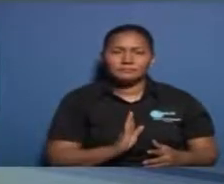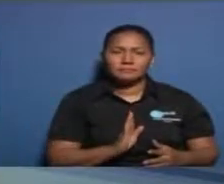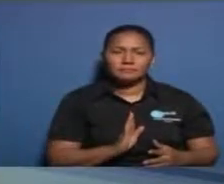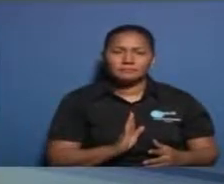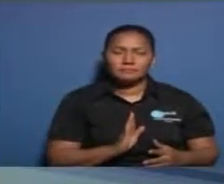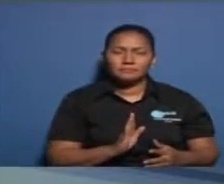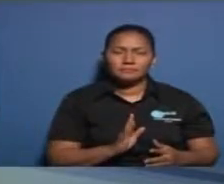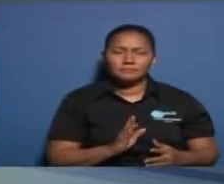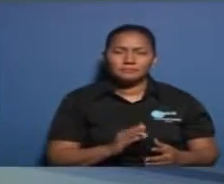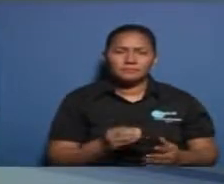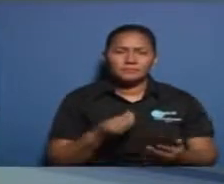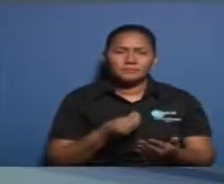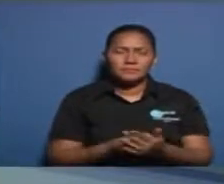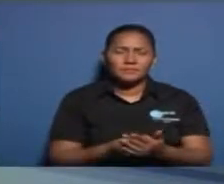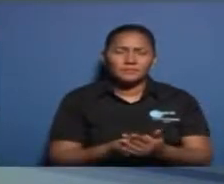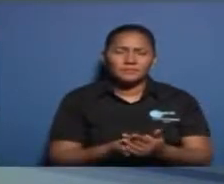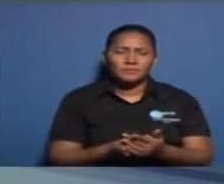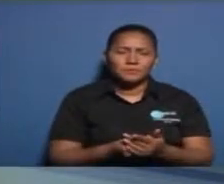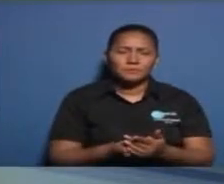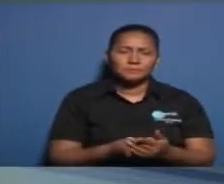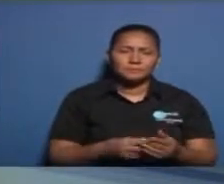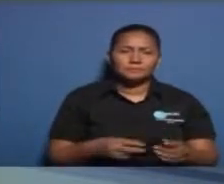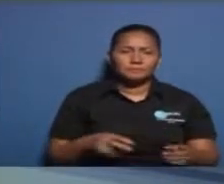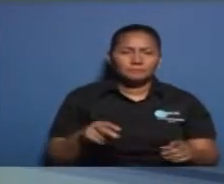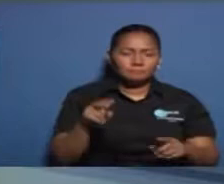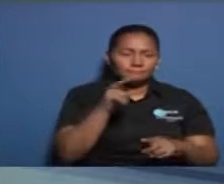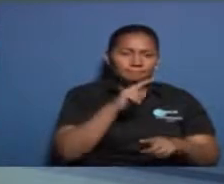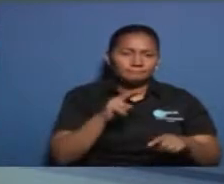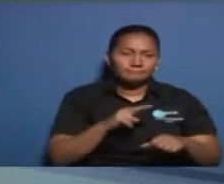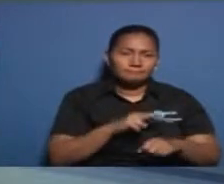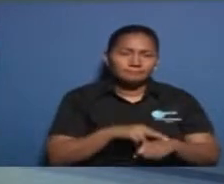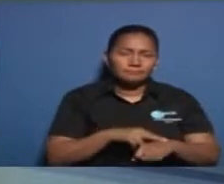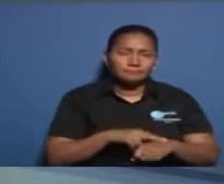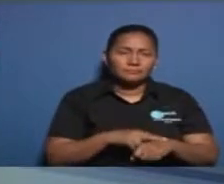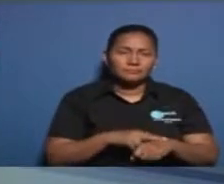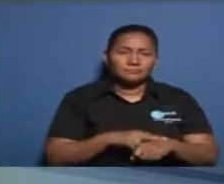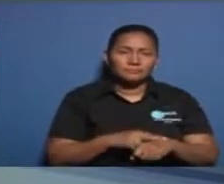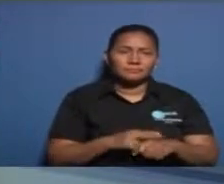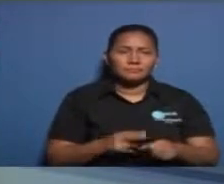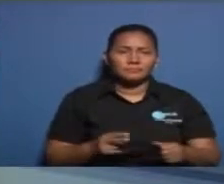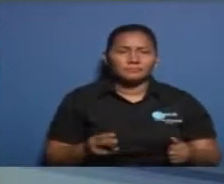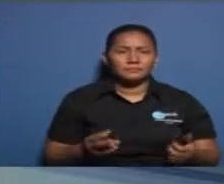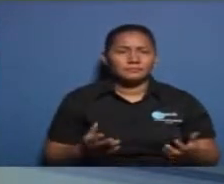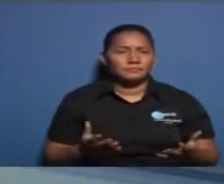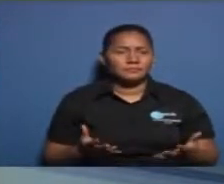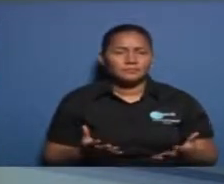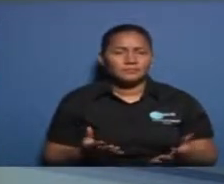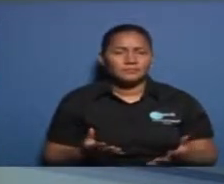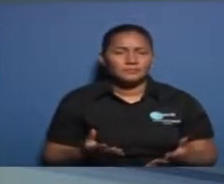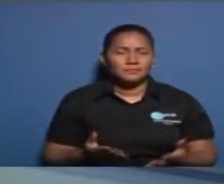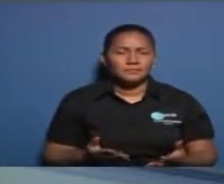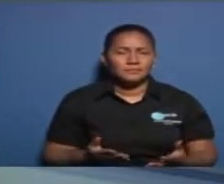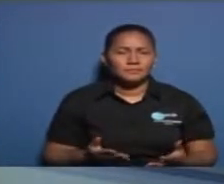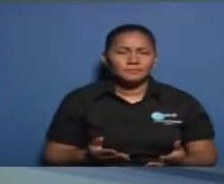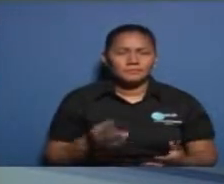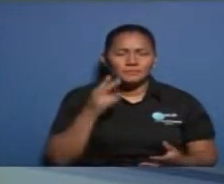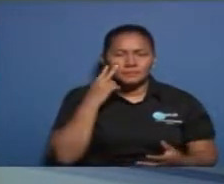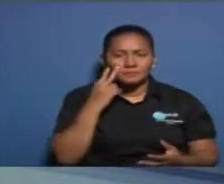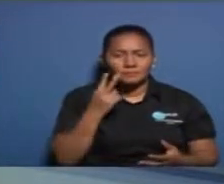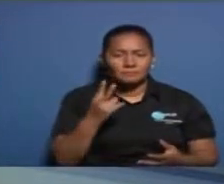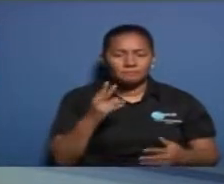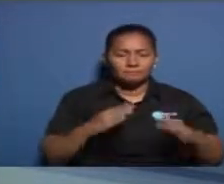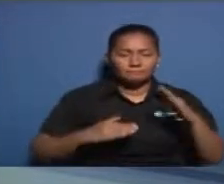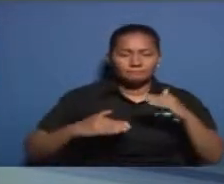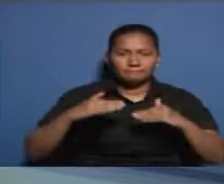naturaleza versus el crecimiento económico y elda acaba de pasar un programa que estaba moviendo sobre la construcción